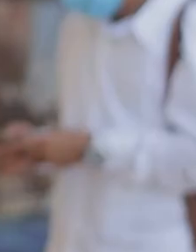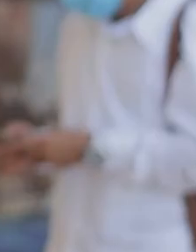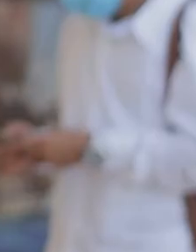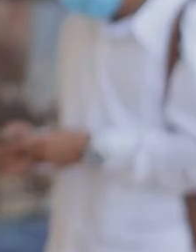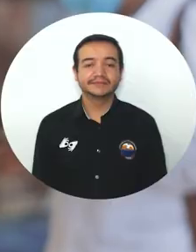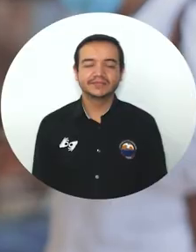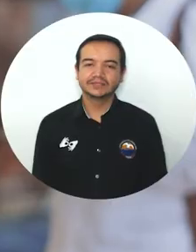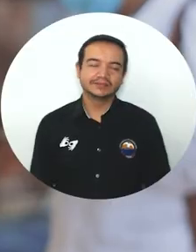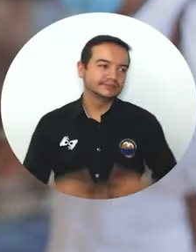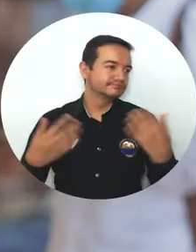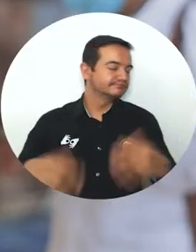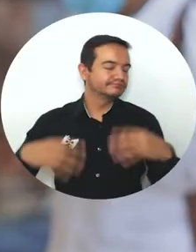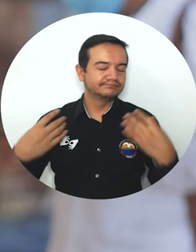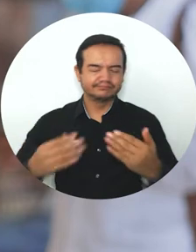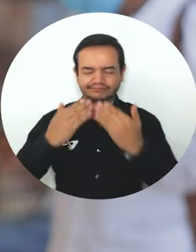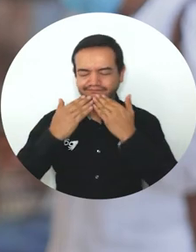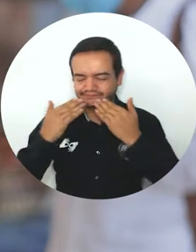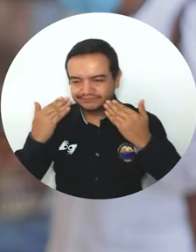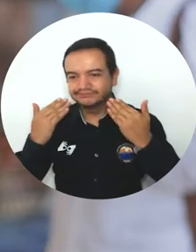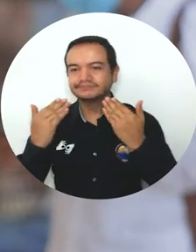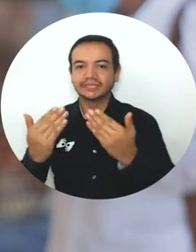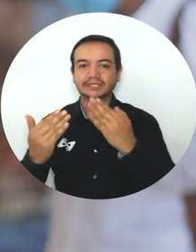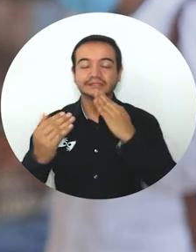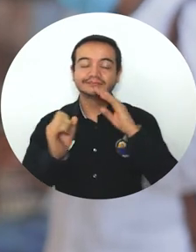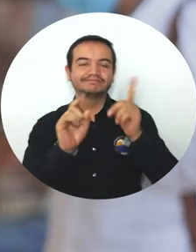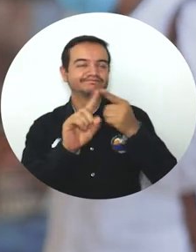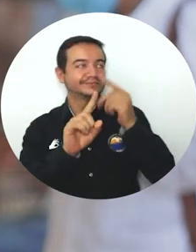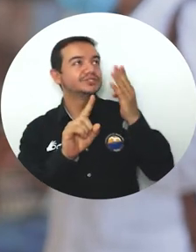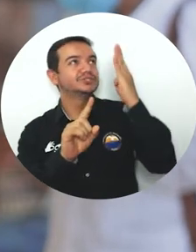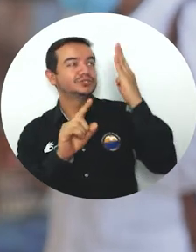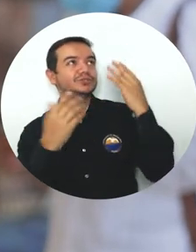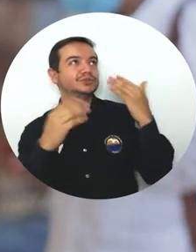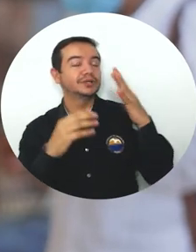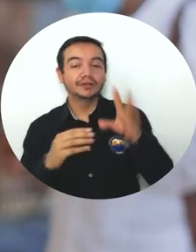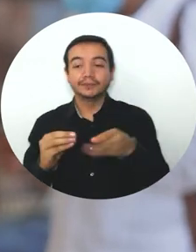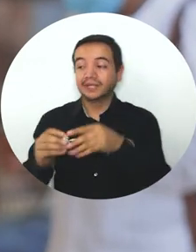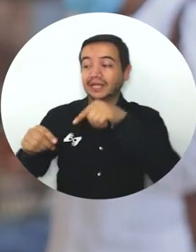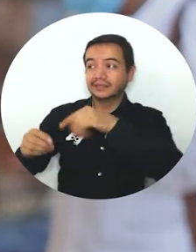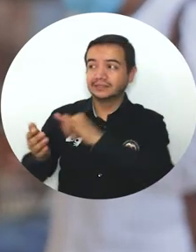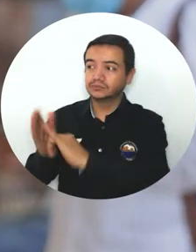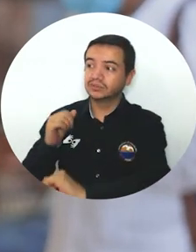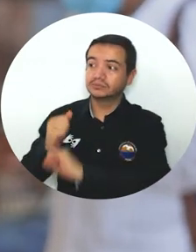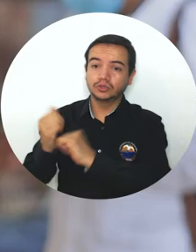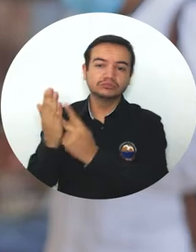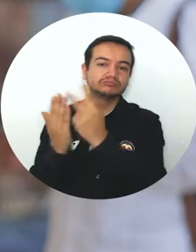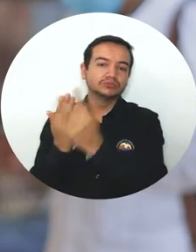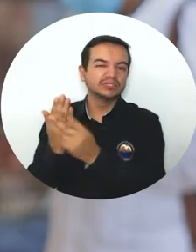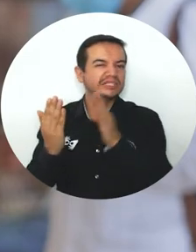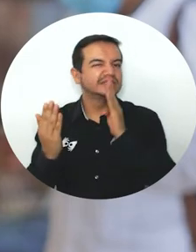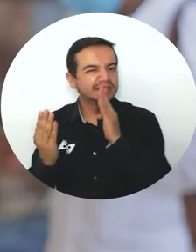Palabras de agradecimiento y gratitud, primero con Dios y con todos los que hacen parte de este proyecto, como lo son nuestros padres,